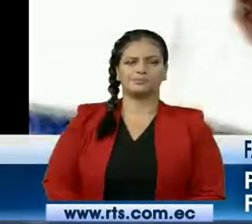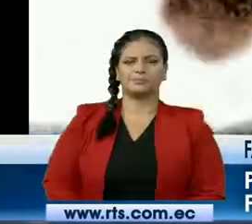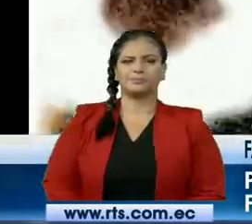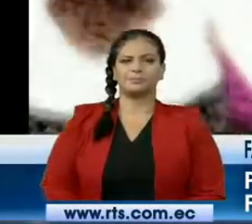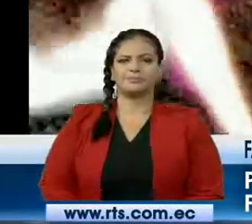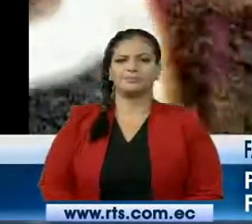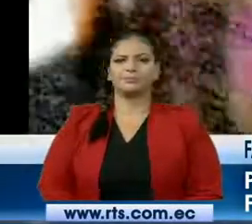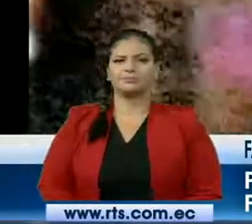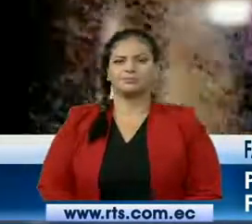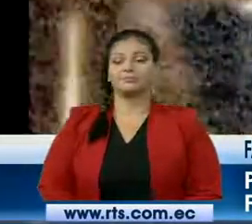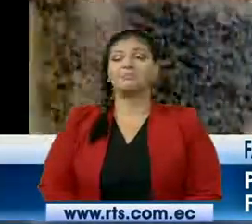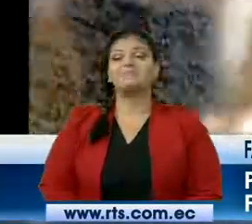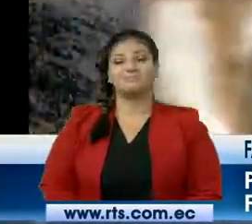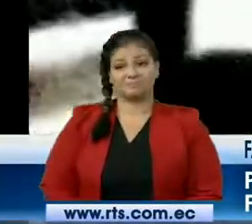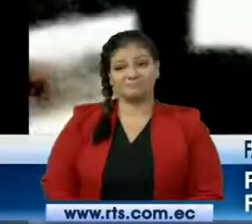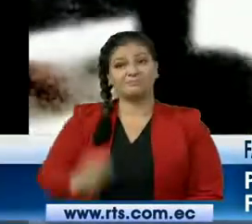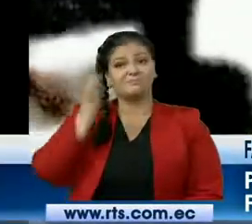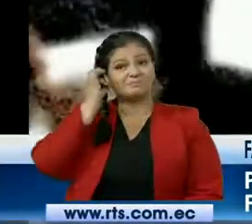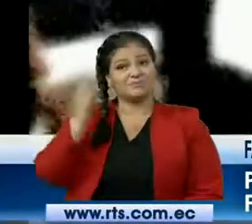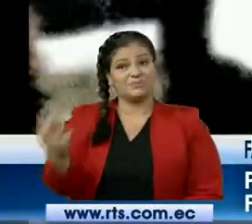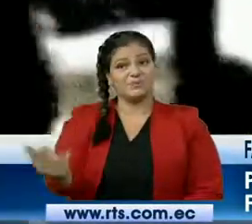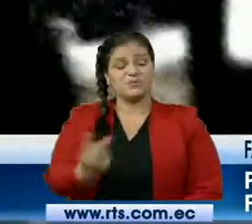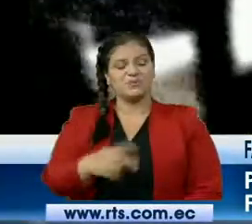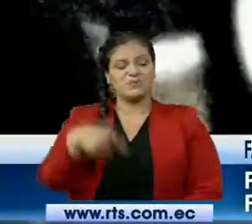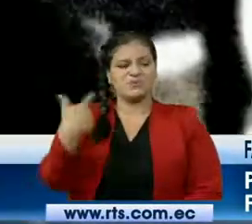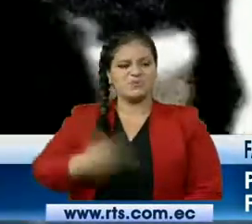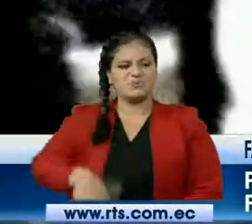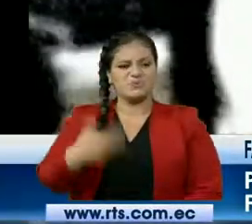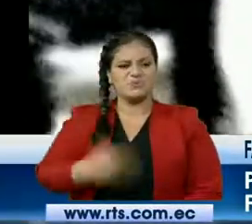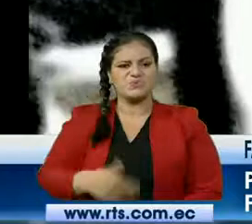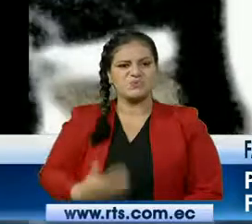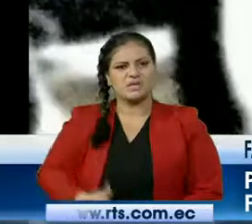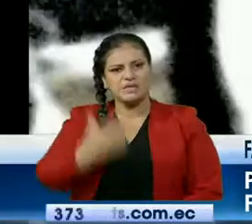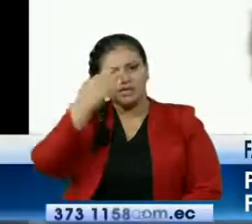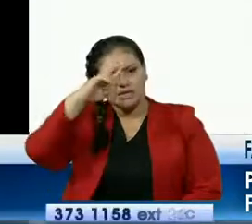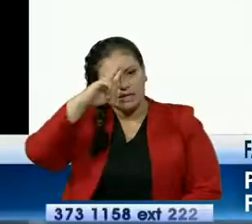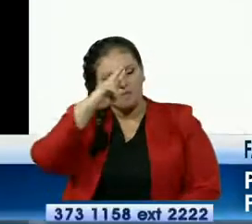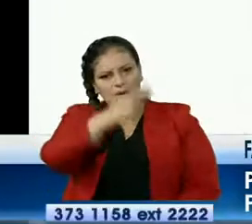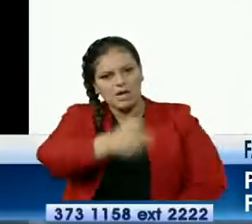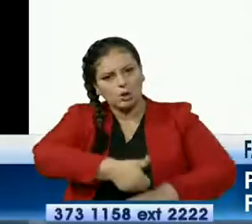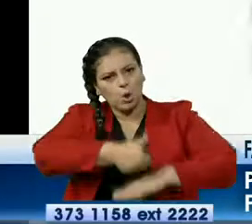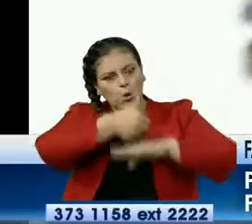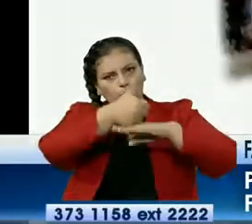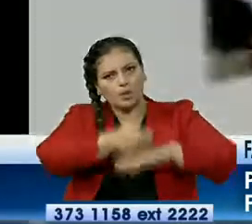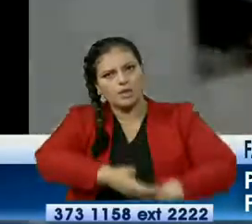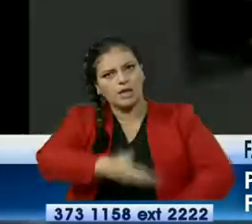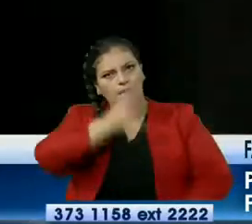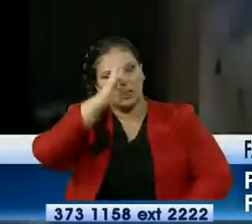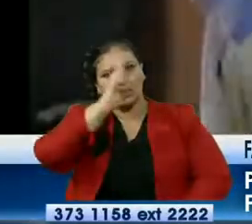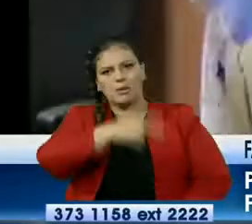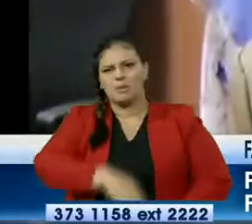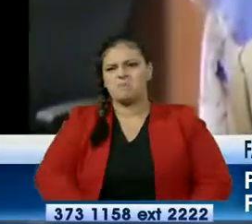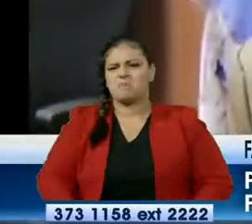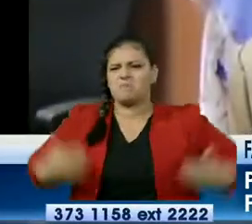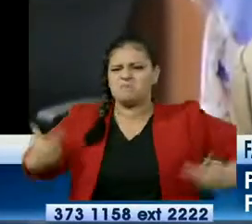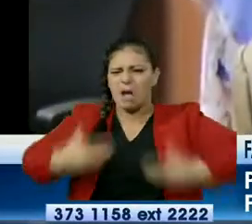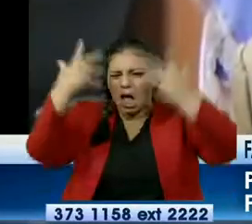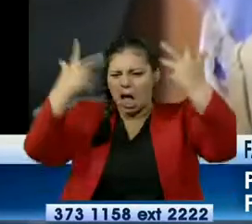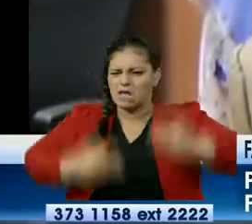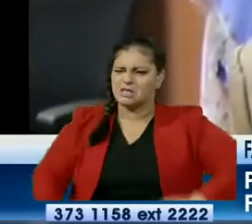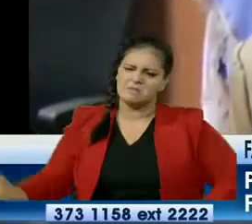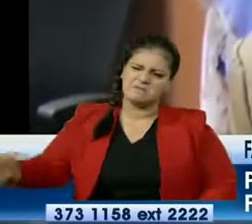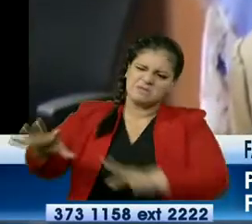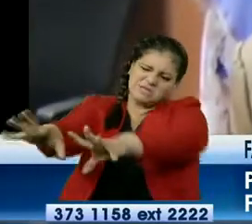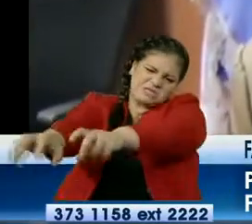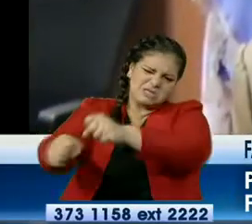Por alterar el orden público en un lugar donde se imparte justicia, las féminas podrían recibir una sanción. La pena podría, en temas de